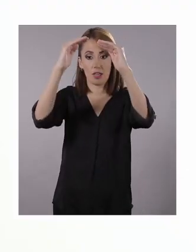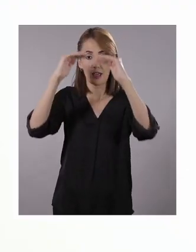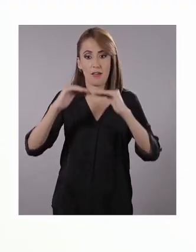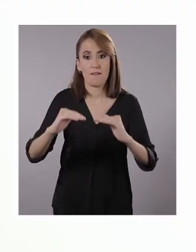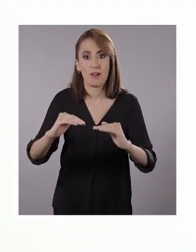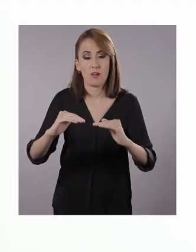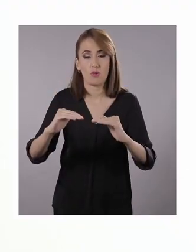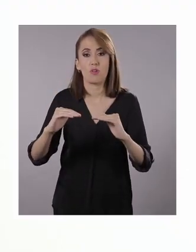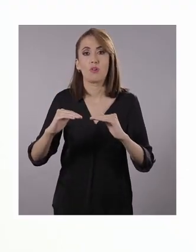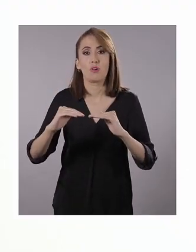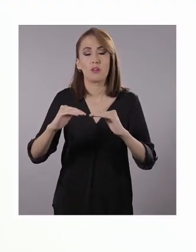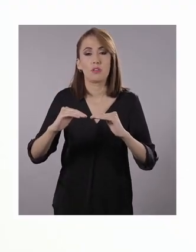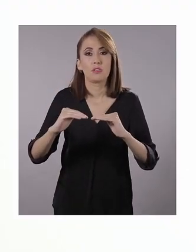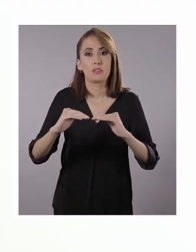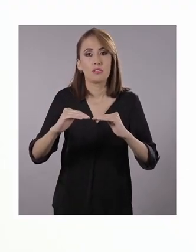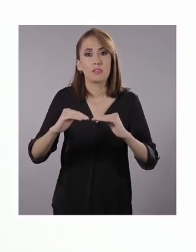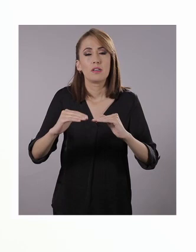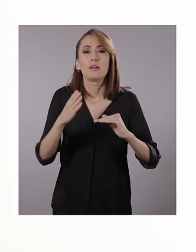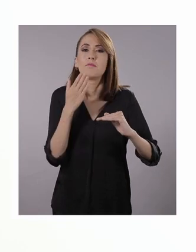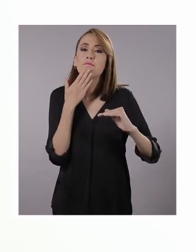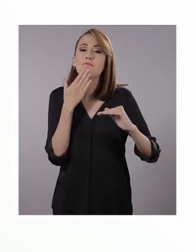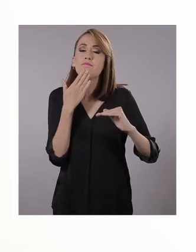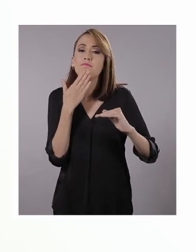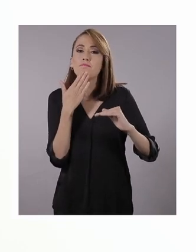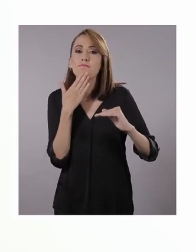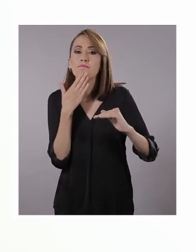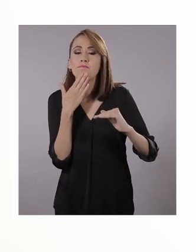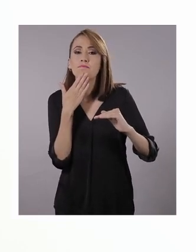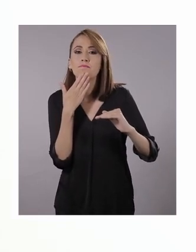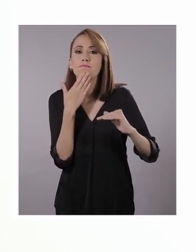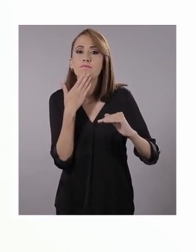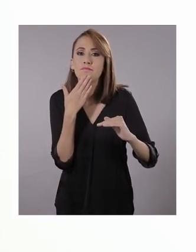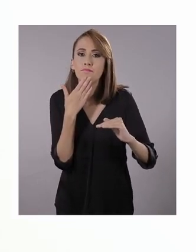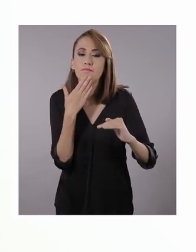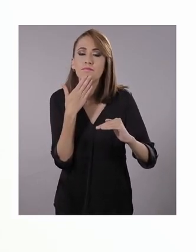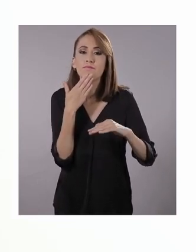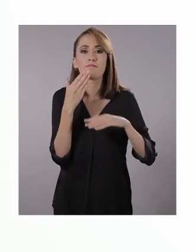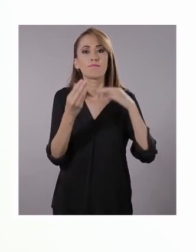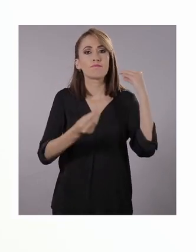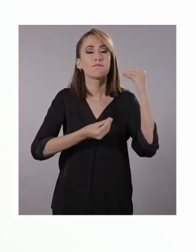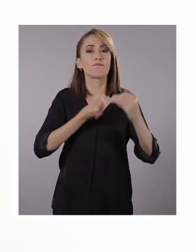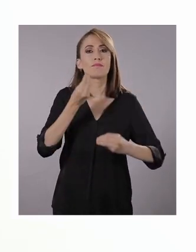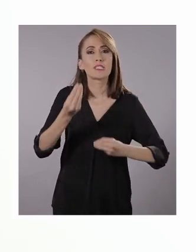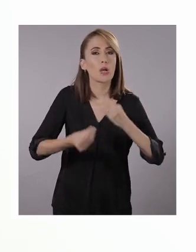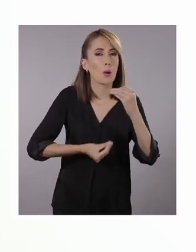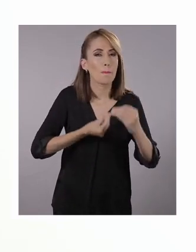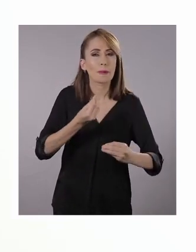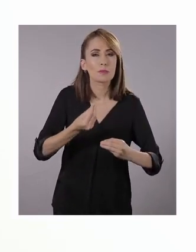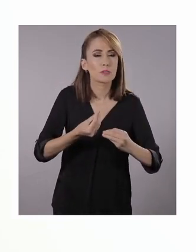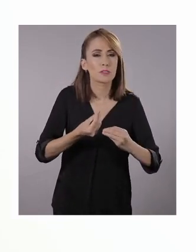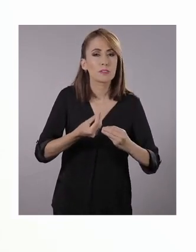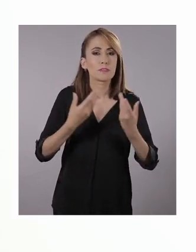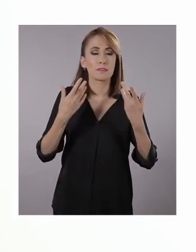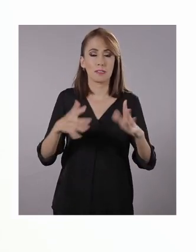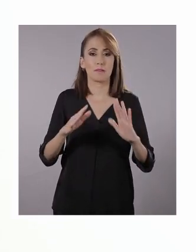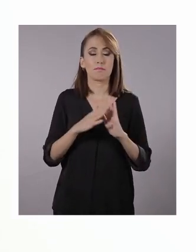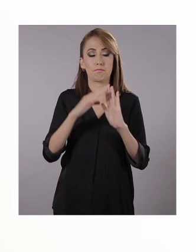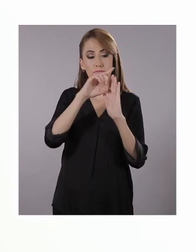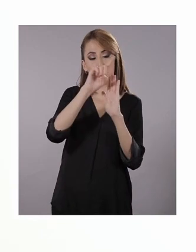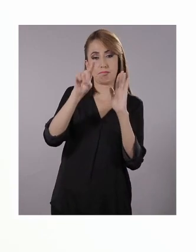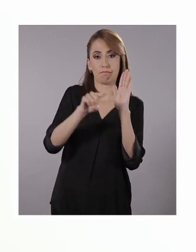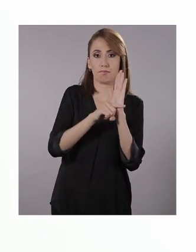¿qué más podemos utilizar? ¿Qué tal si terminamos aquí la primera parte y ponemos un